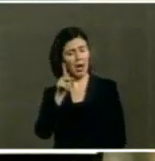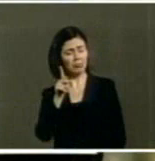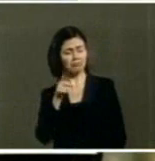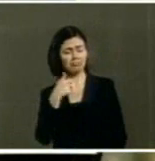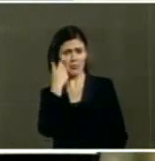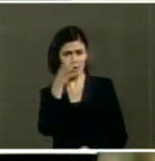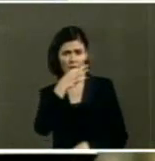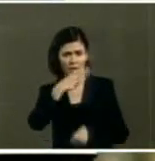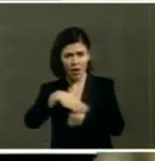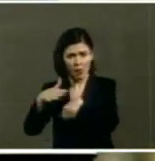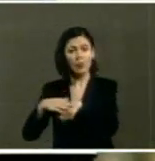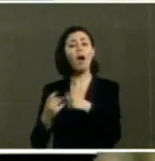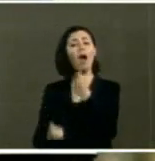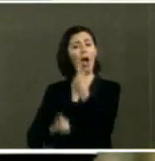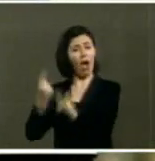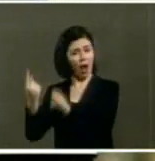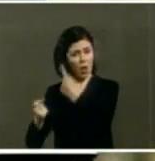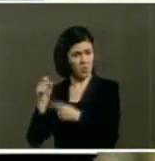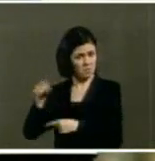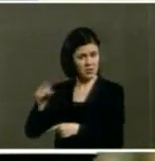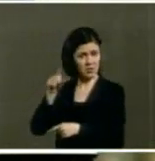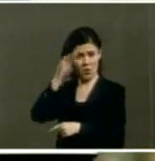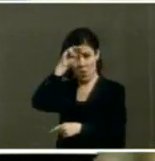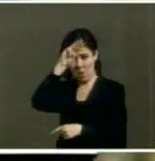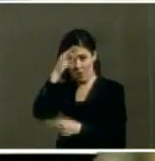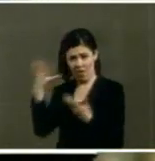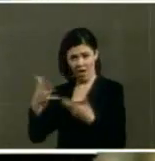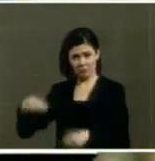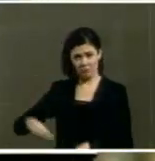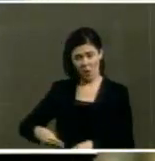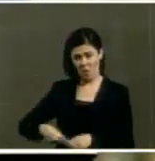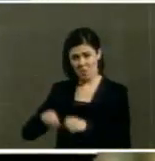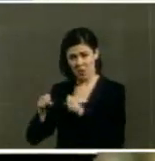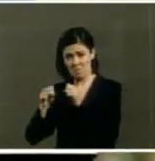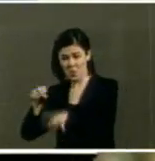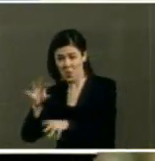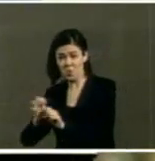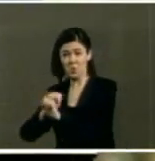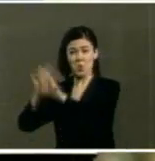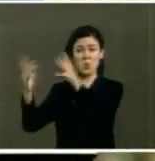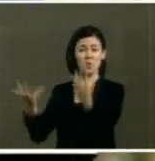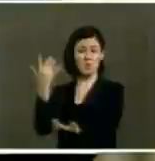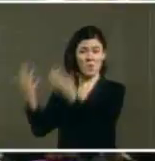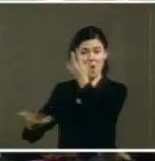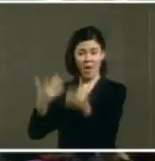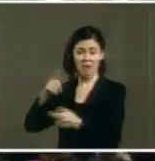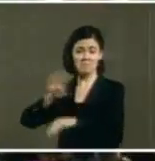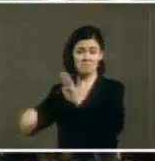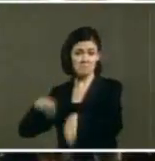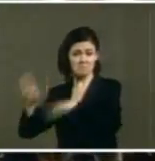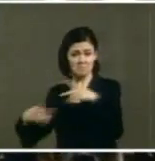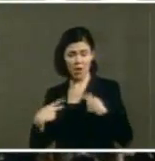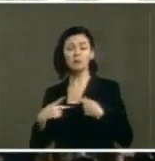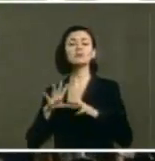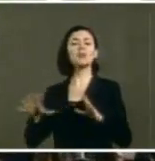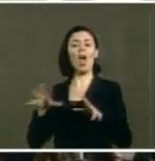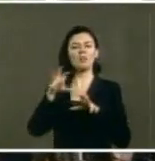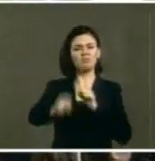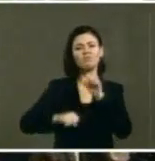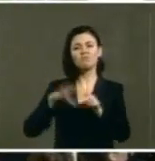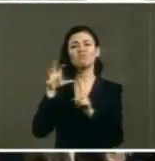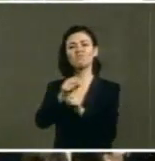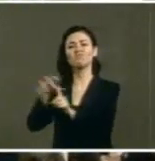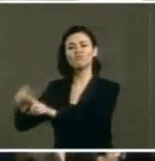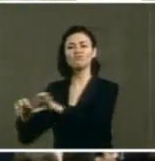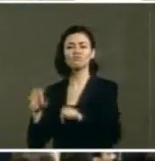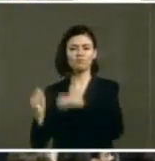de los participantes y que se ha identificado al resto de los homicidas. La seriedad de los hechos